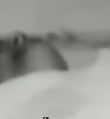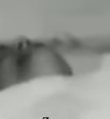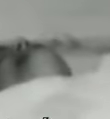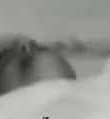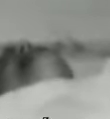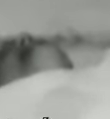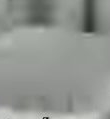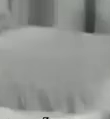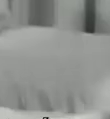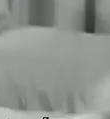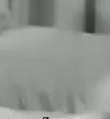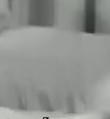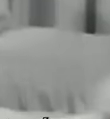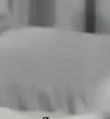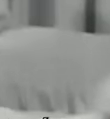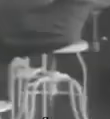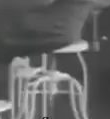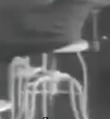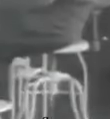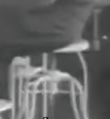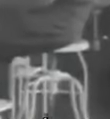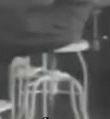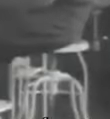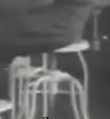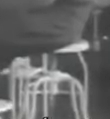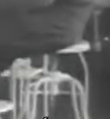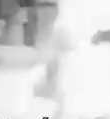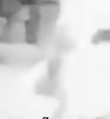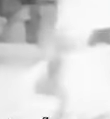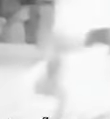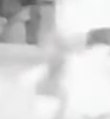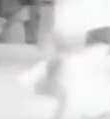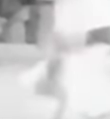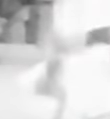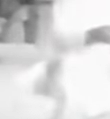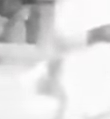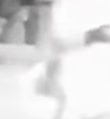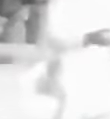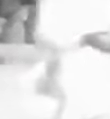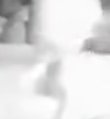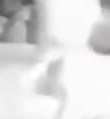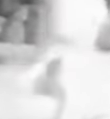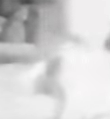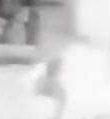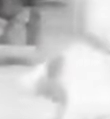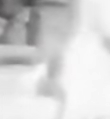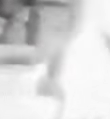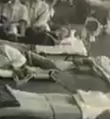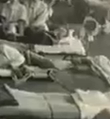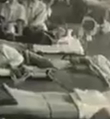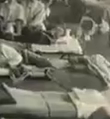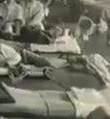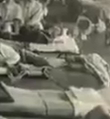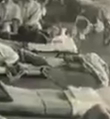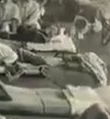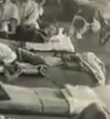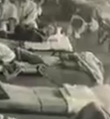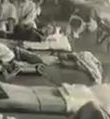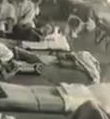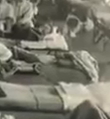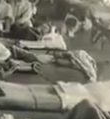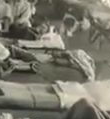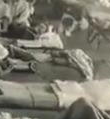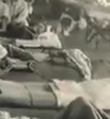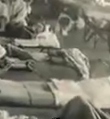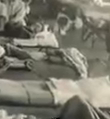entre 1918 y 1920 exterminó de 50 a 90 millones de personas en